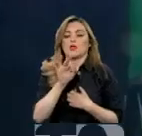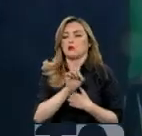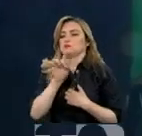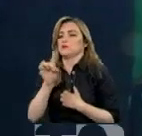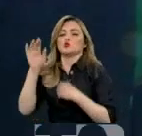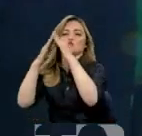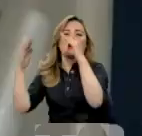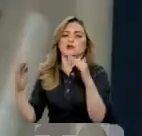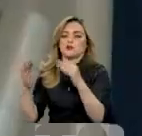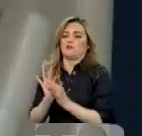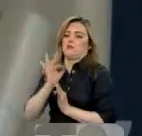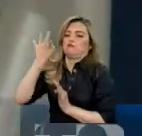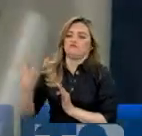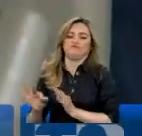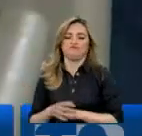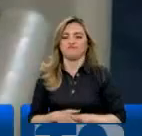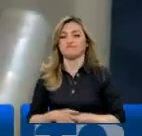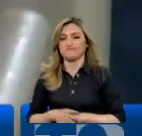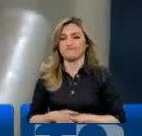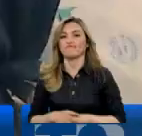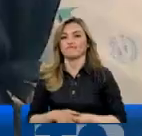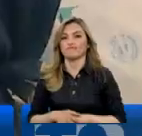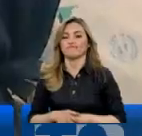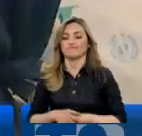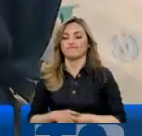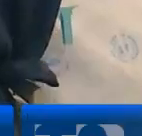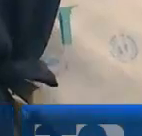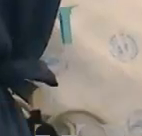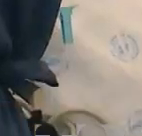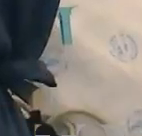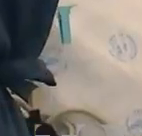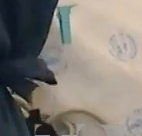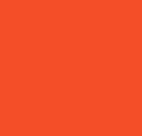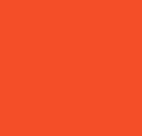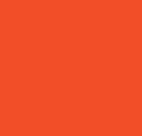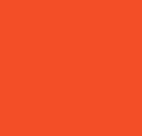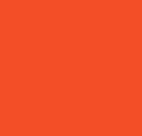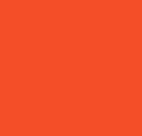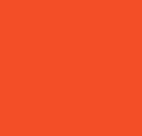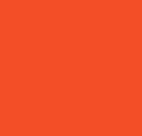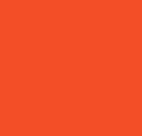casa? Lo que se traduciría ya en un rebrote de coronavirus en la ciudad. Isa María Heredia, 24 horas.